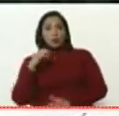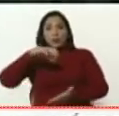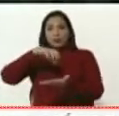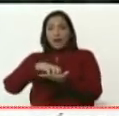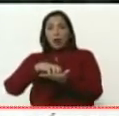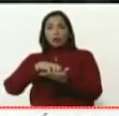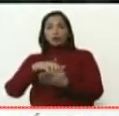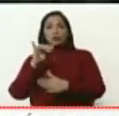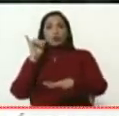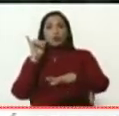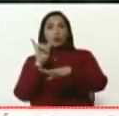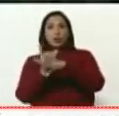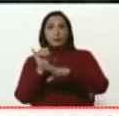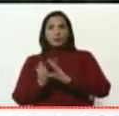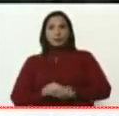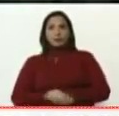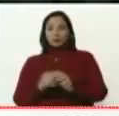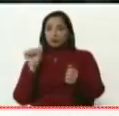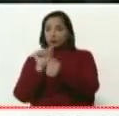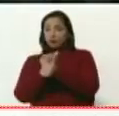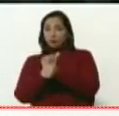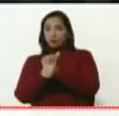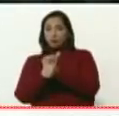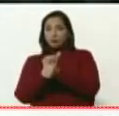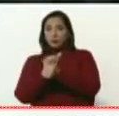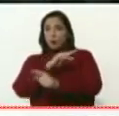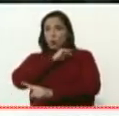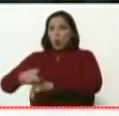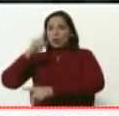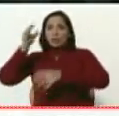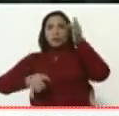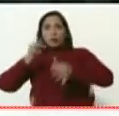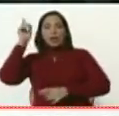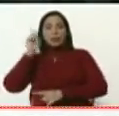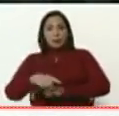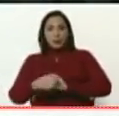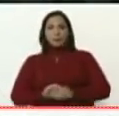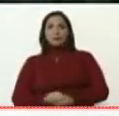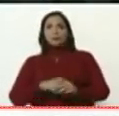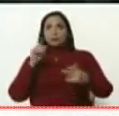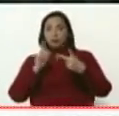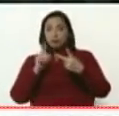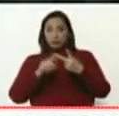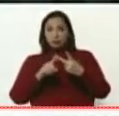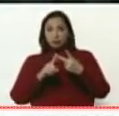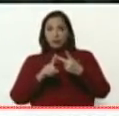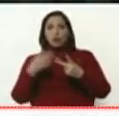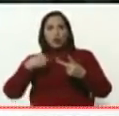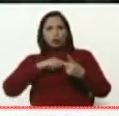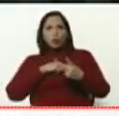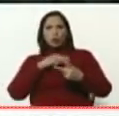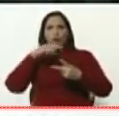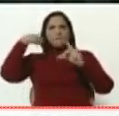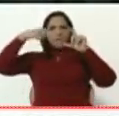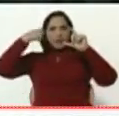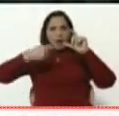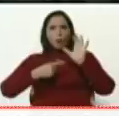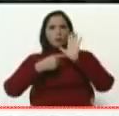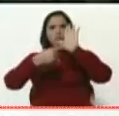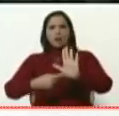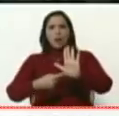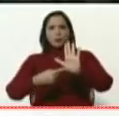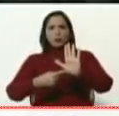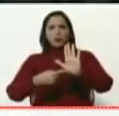Sucre detenidos por orden de los tribunales, sino por la infiltración y los videos que mostramos de